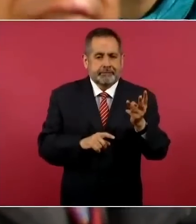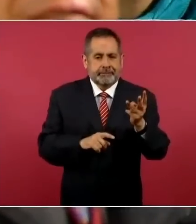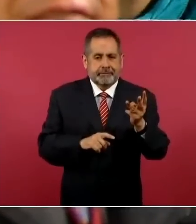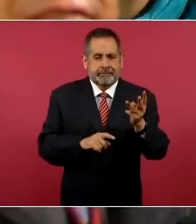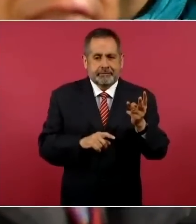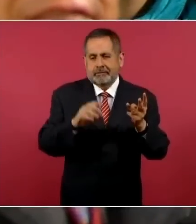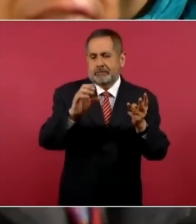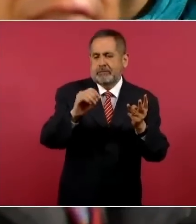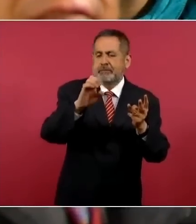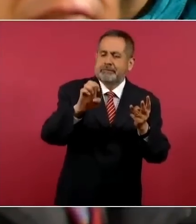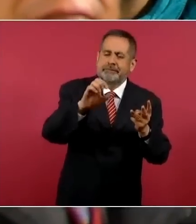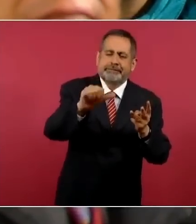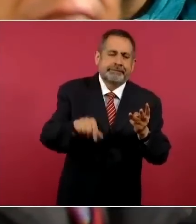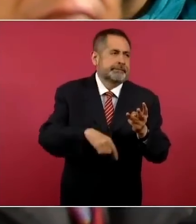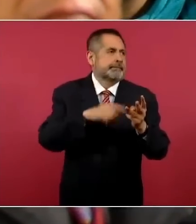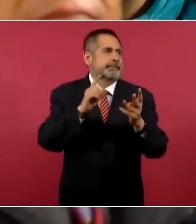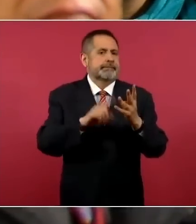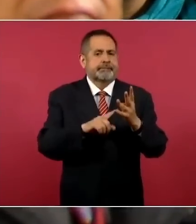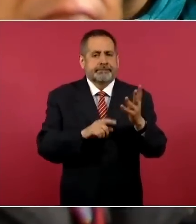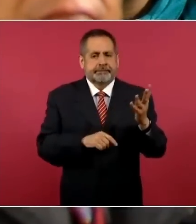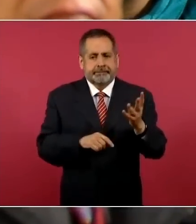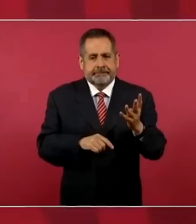y la OEA